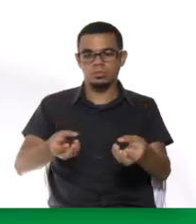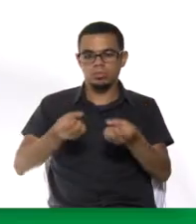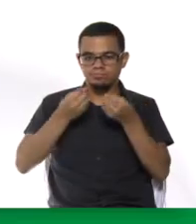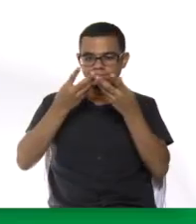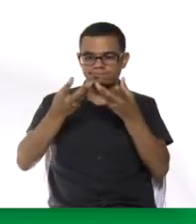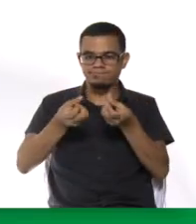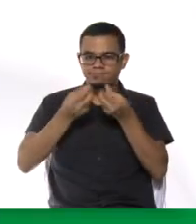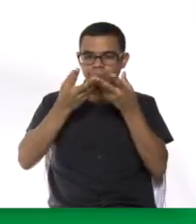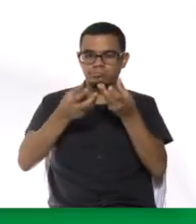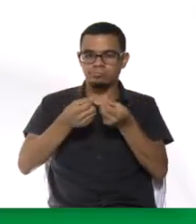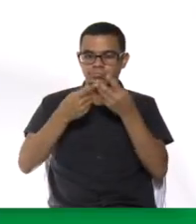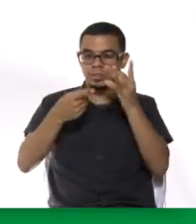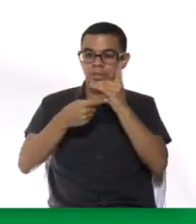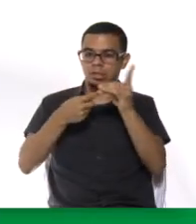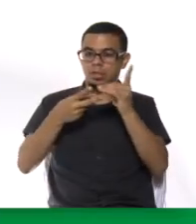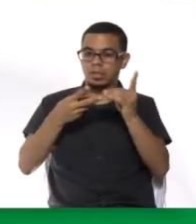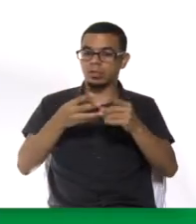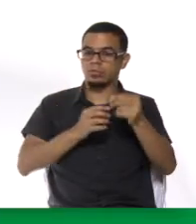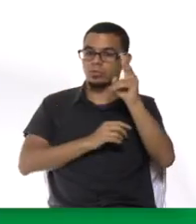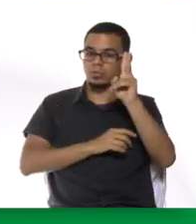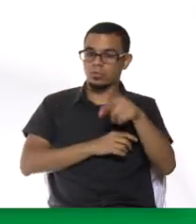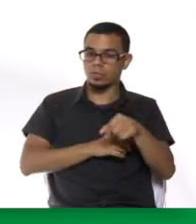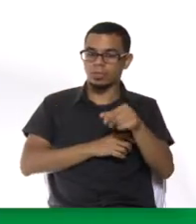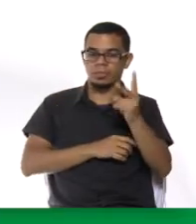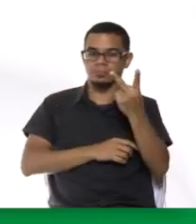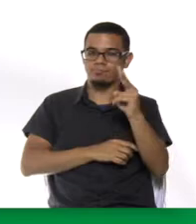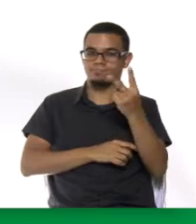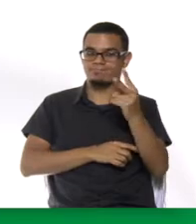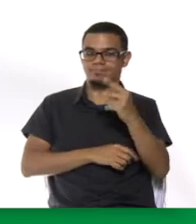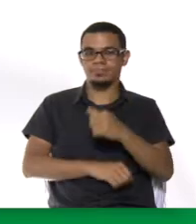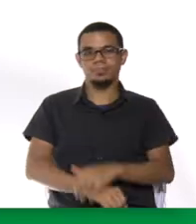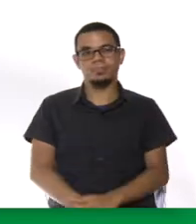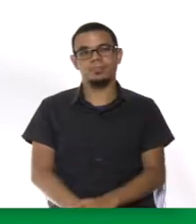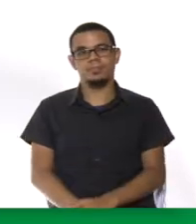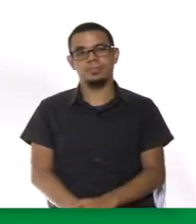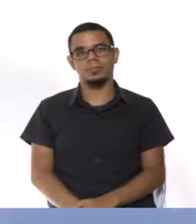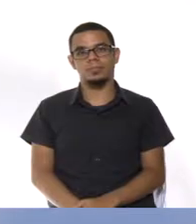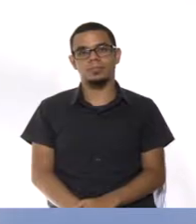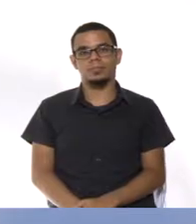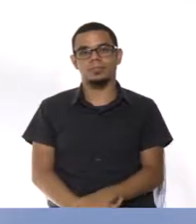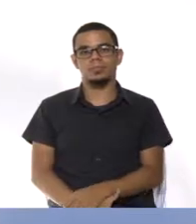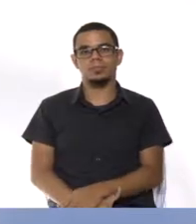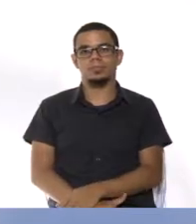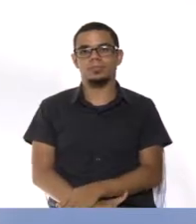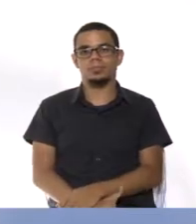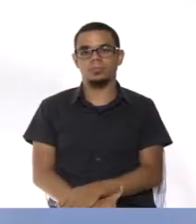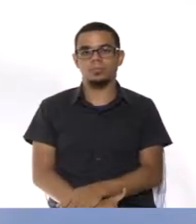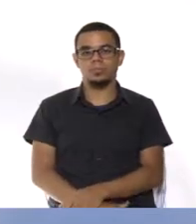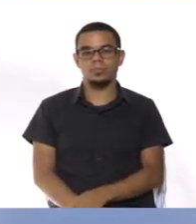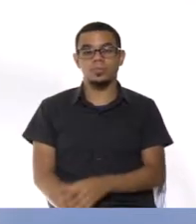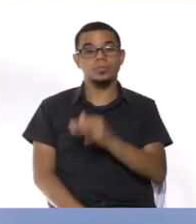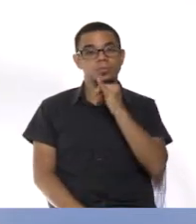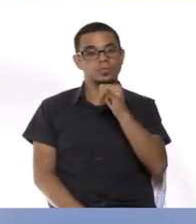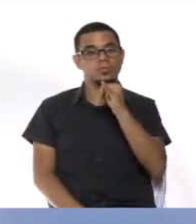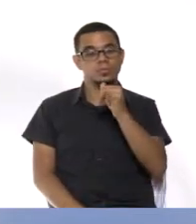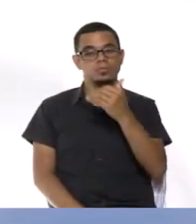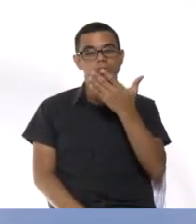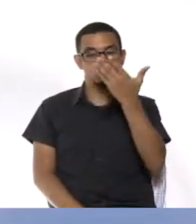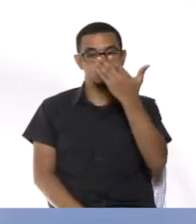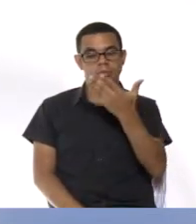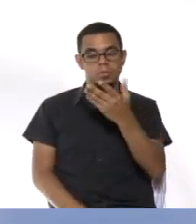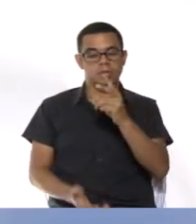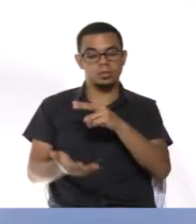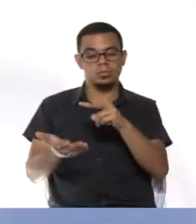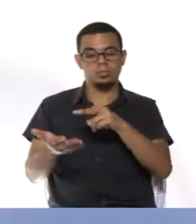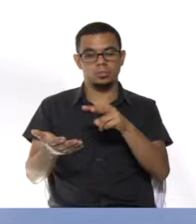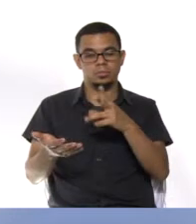textos narrativos y textos descriptivos. Y tenemos los textos informativos, que es nuestro tema principal del día de